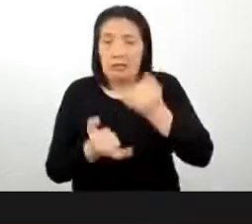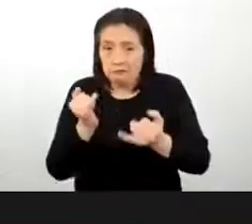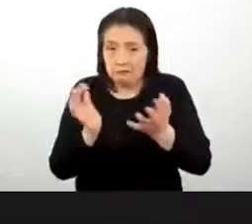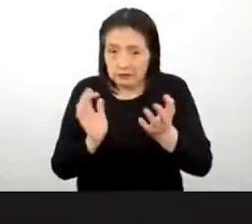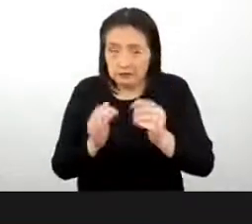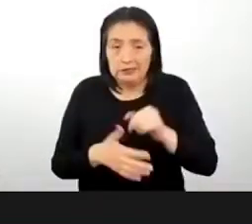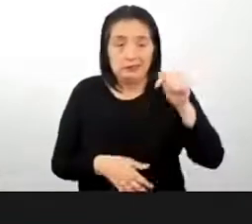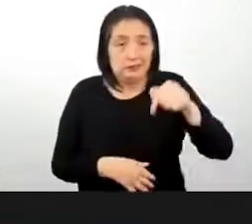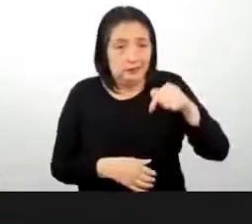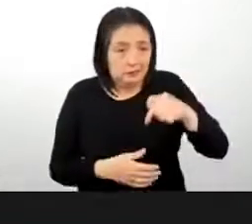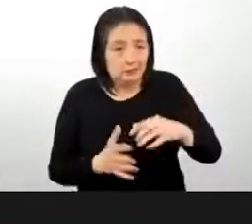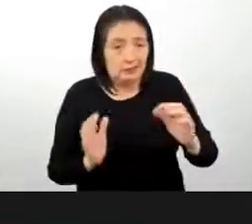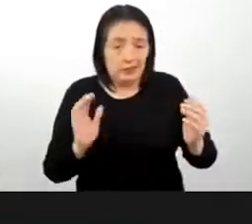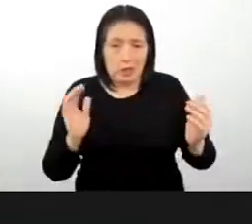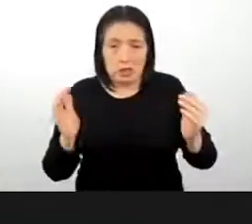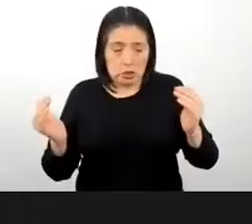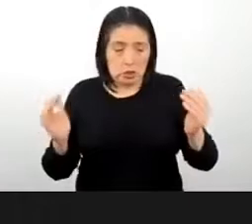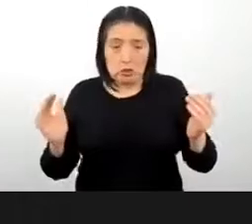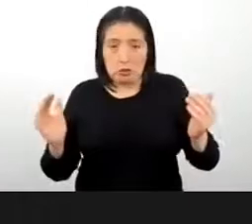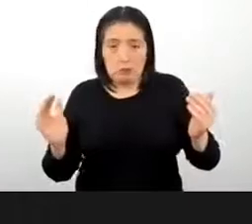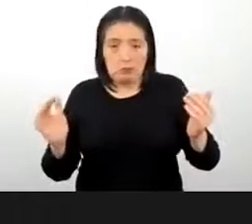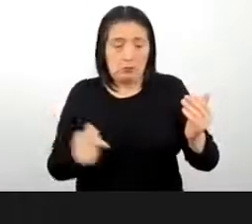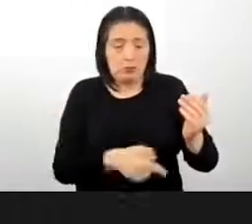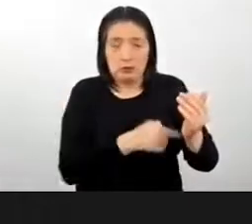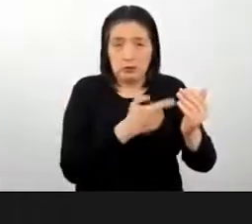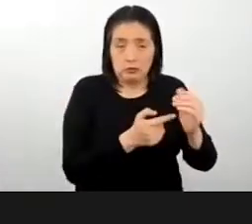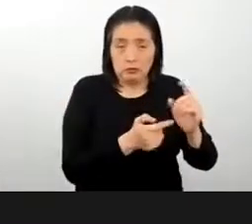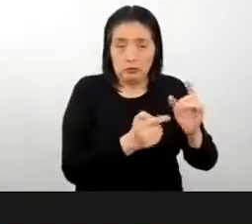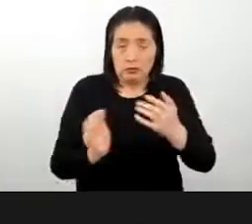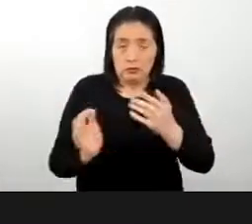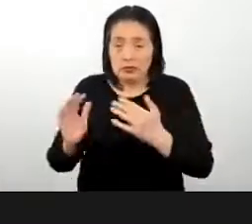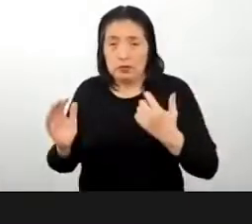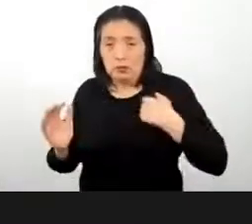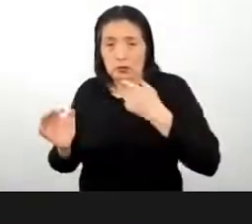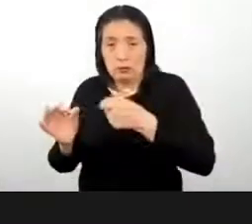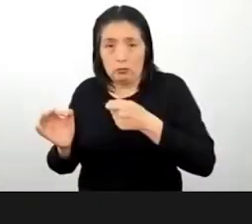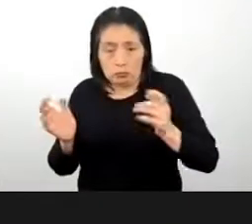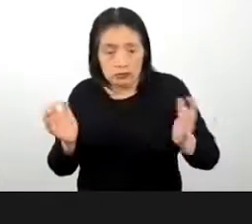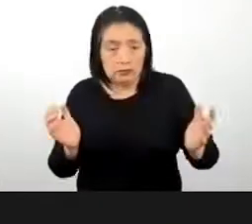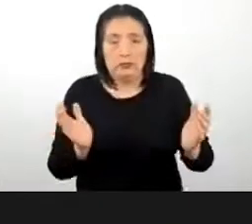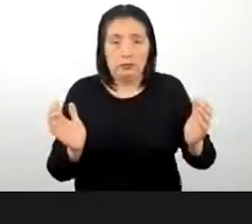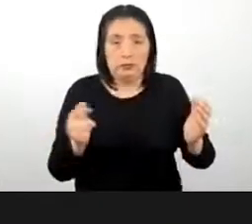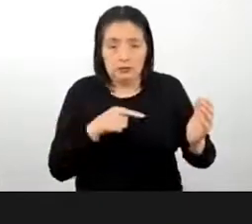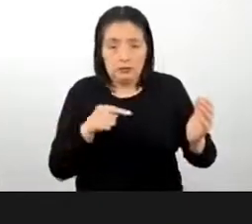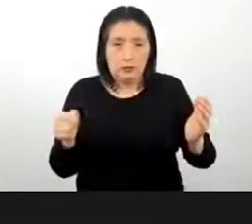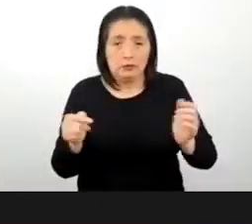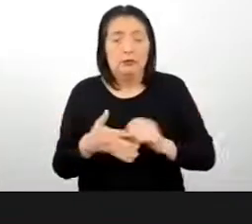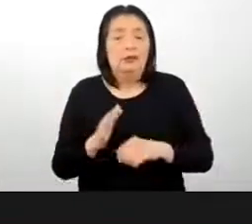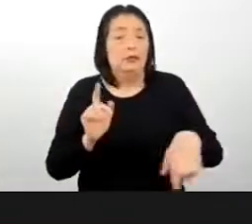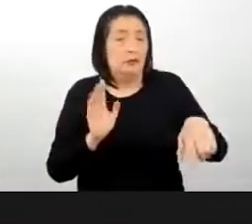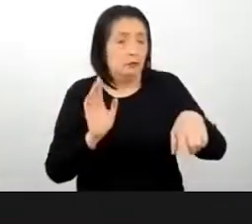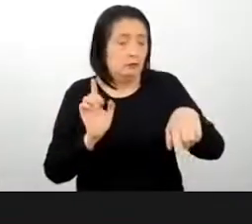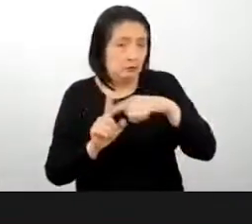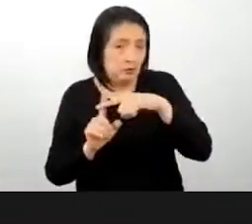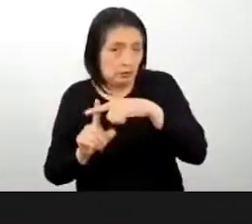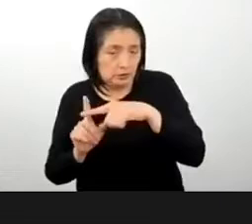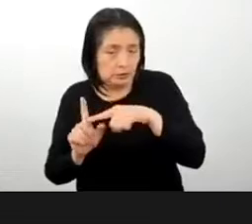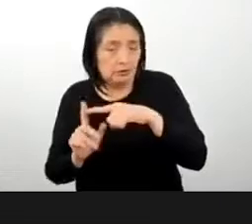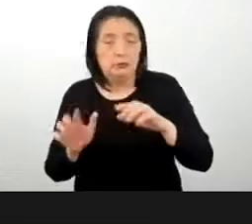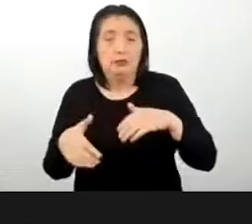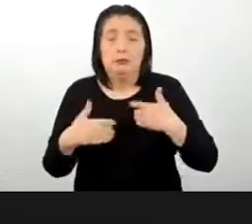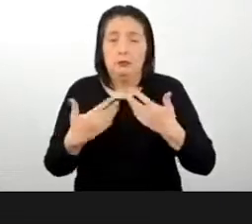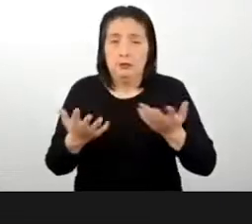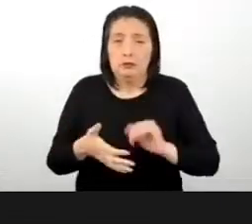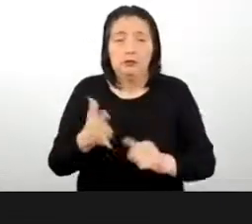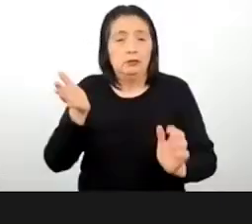en esta comparación entre el ombudsman y los jueces, destaque las ventajas que podría tener